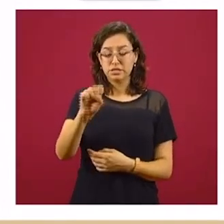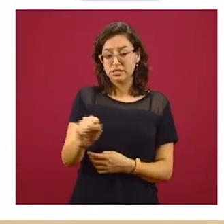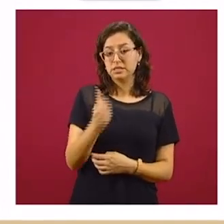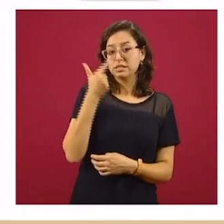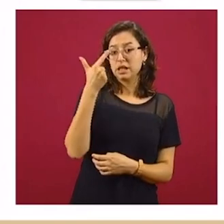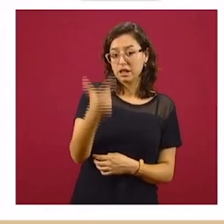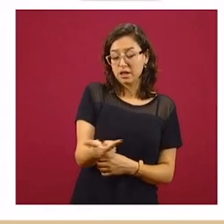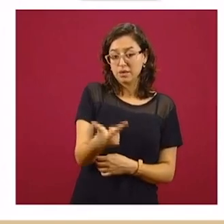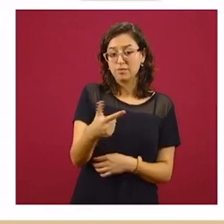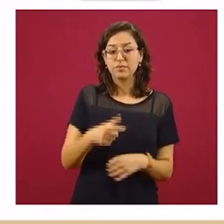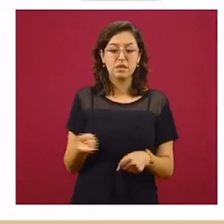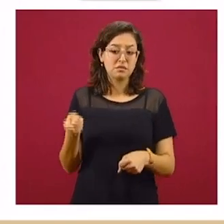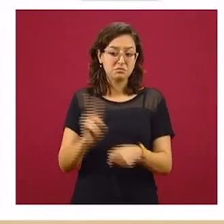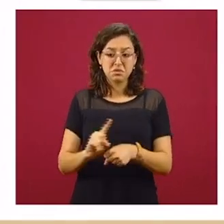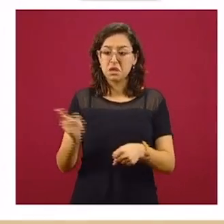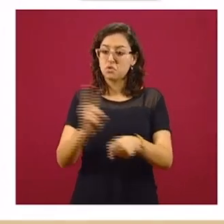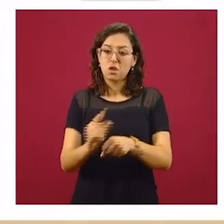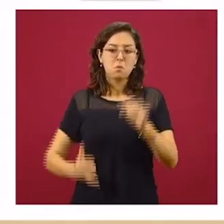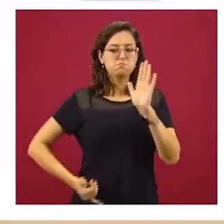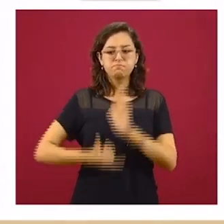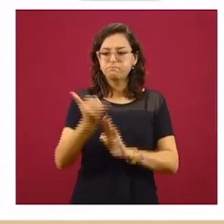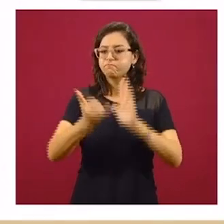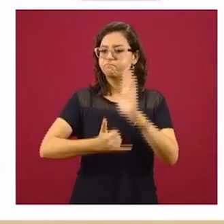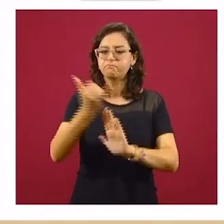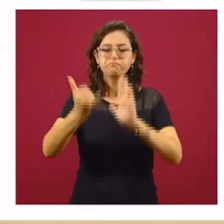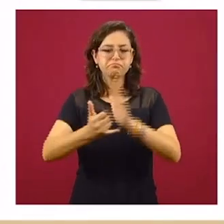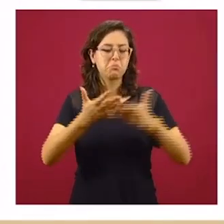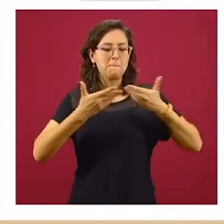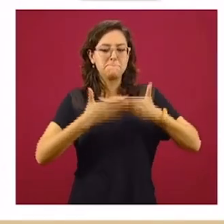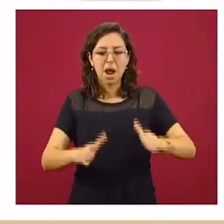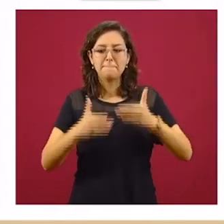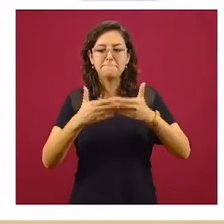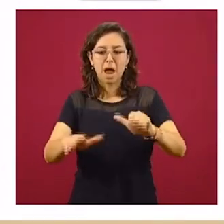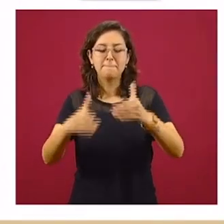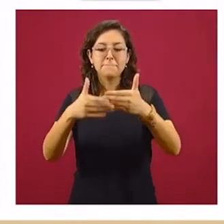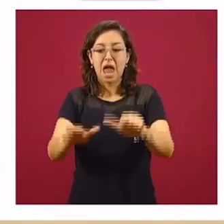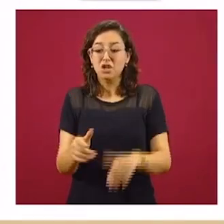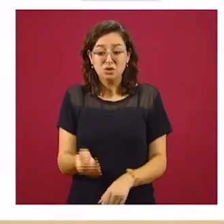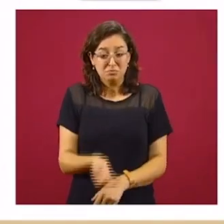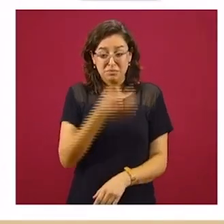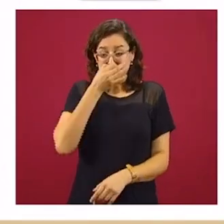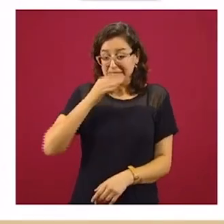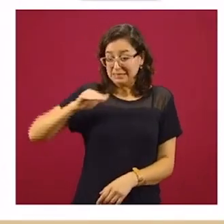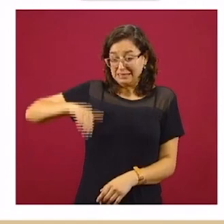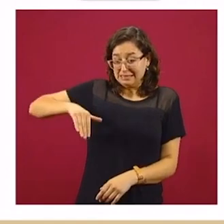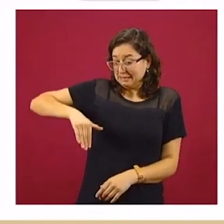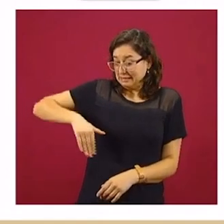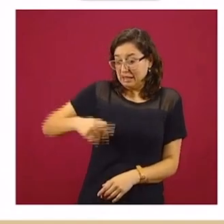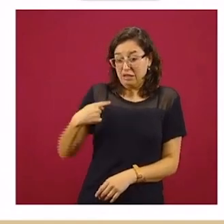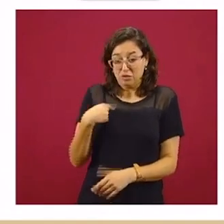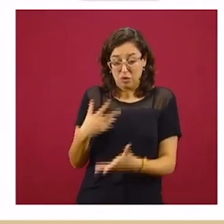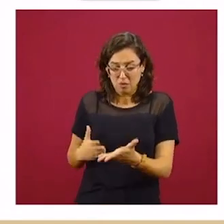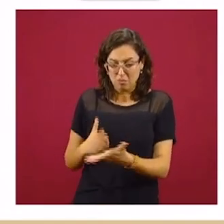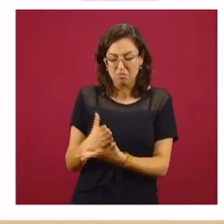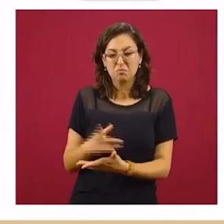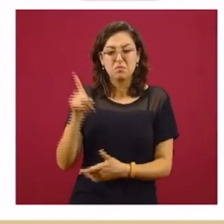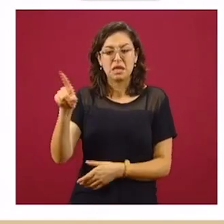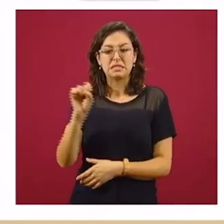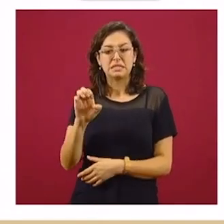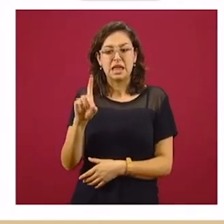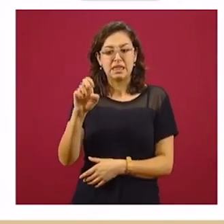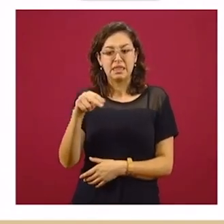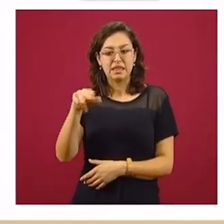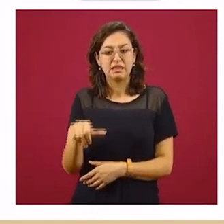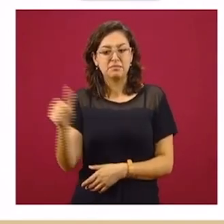subido de 427 a 567 y diariamente se sigue actualizando nada menos estaba yo apunto de entrar aquí a palacio y